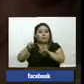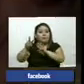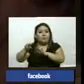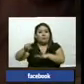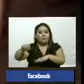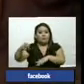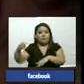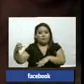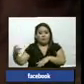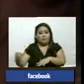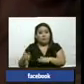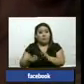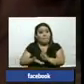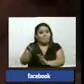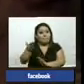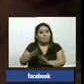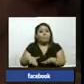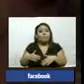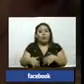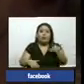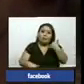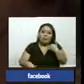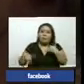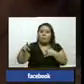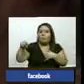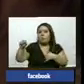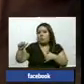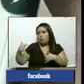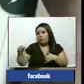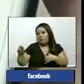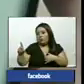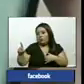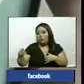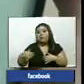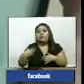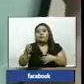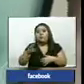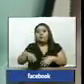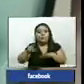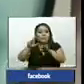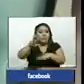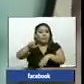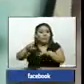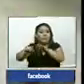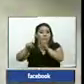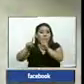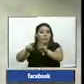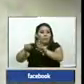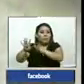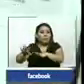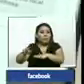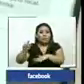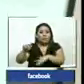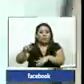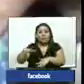269.126 líneas adicionales, mientras que los pospago lo hicieron en 3.64%, al reportar